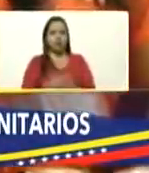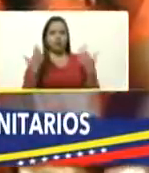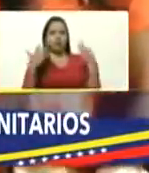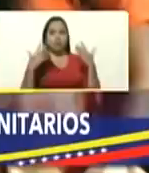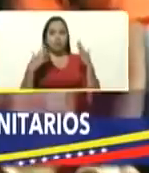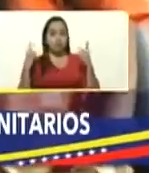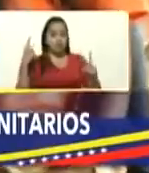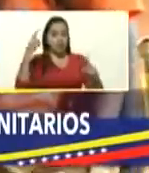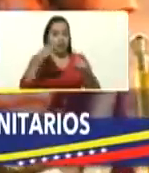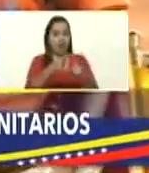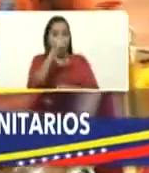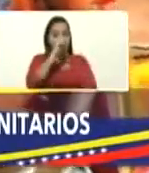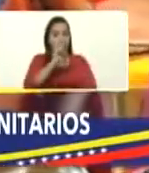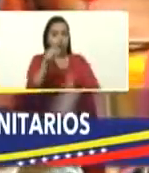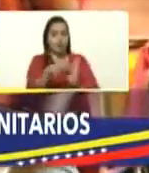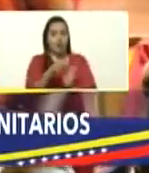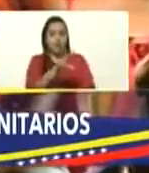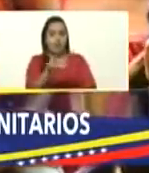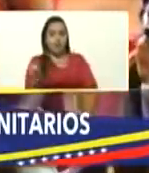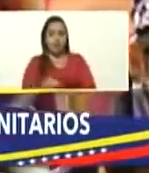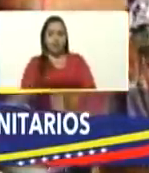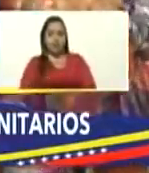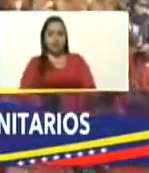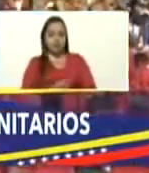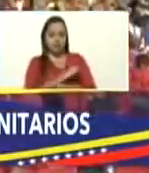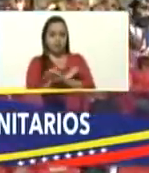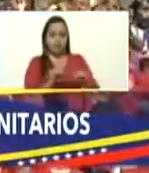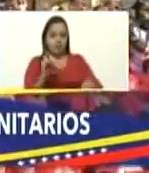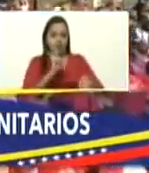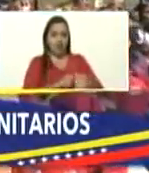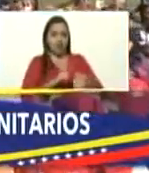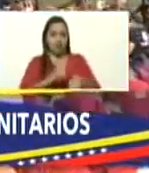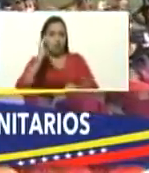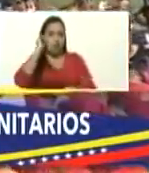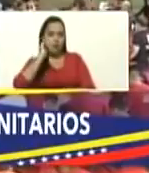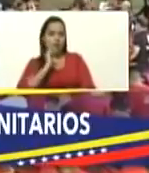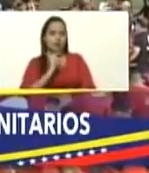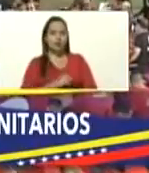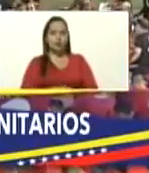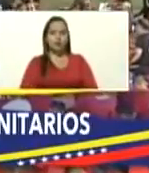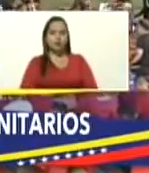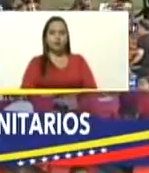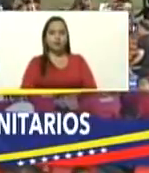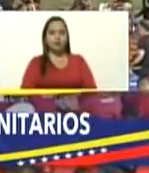rumbo al 2030, en el cierre del ciclo bolivariano,